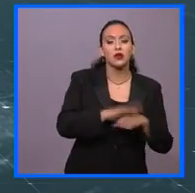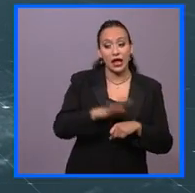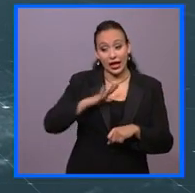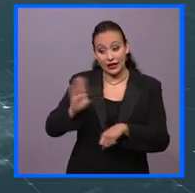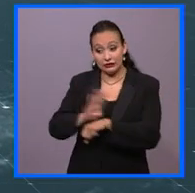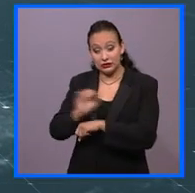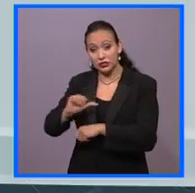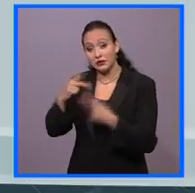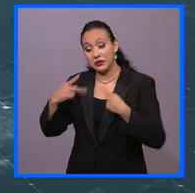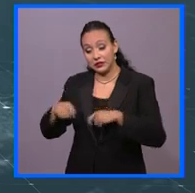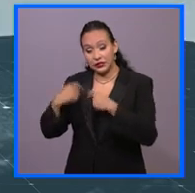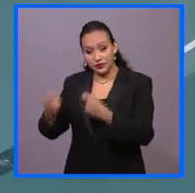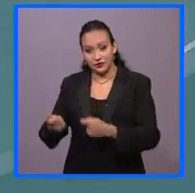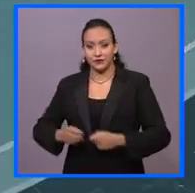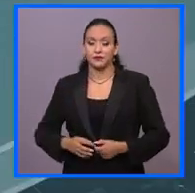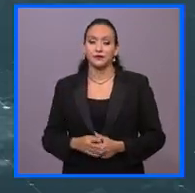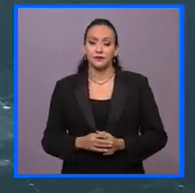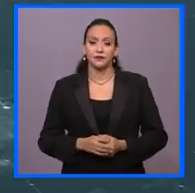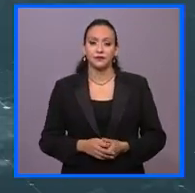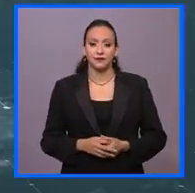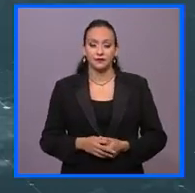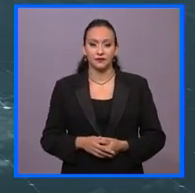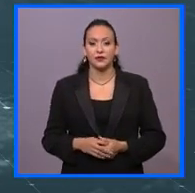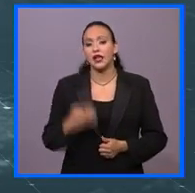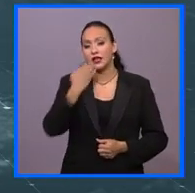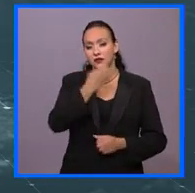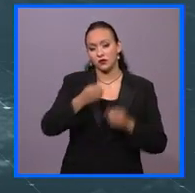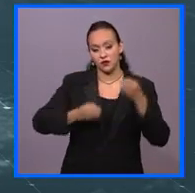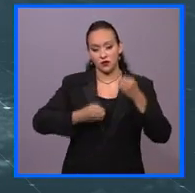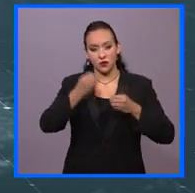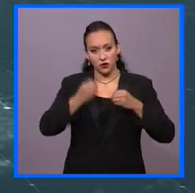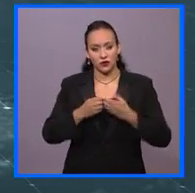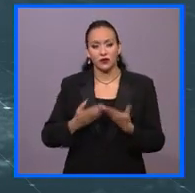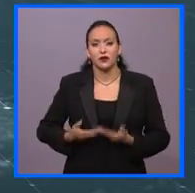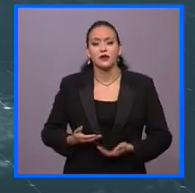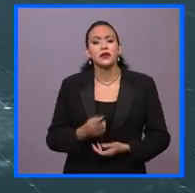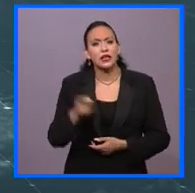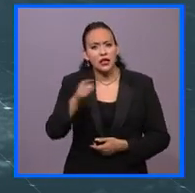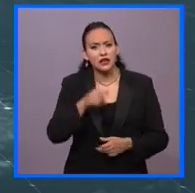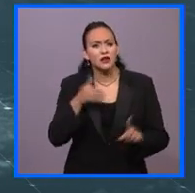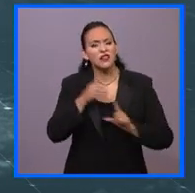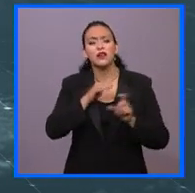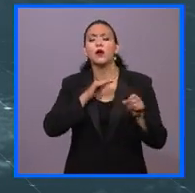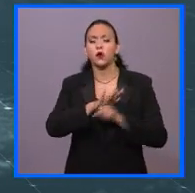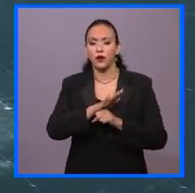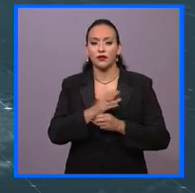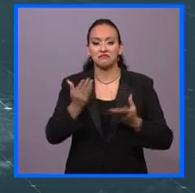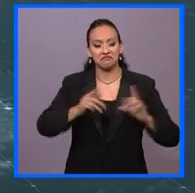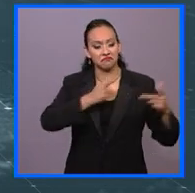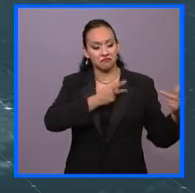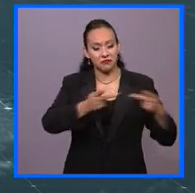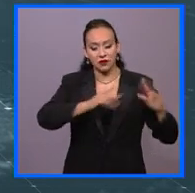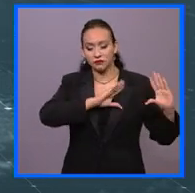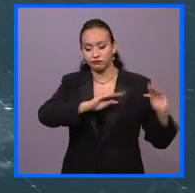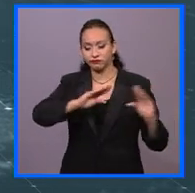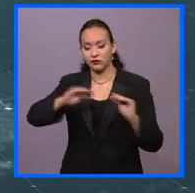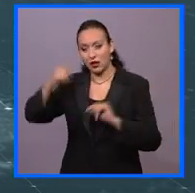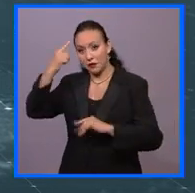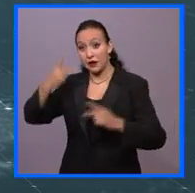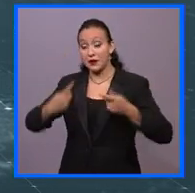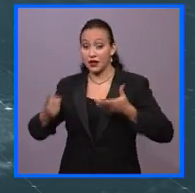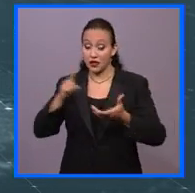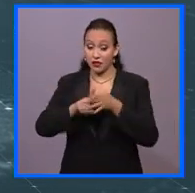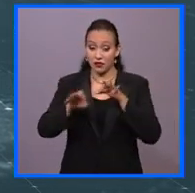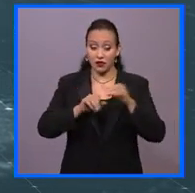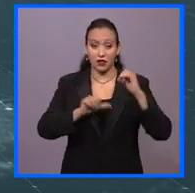determinó la segunda sala. La Escuela Judicial está llamada a contribuir al camino de excelencia de quienes integran el Poder